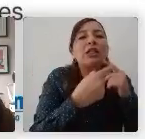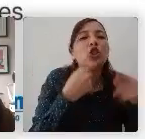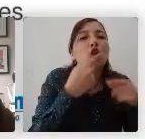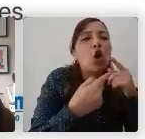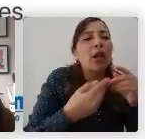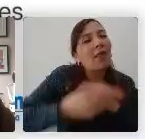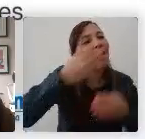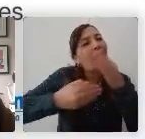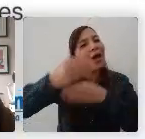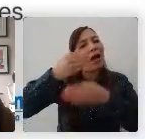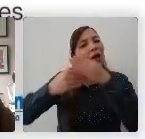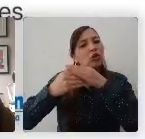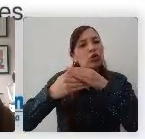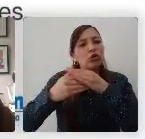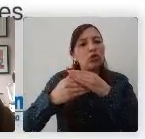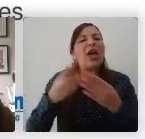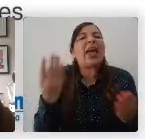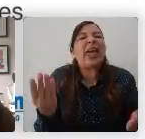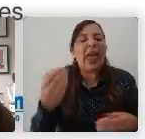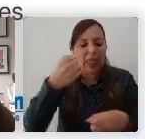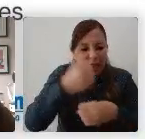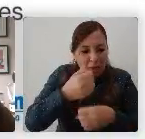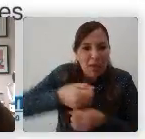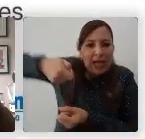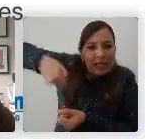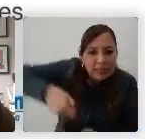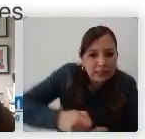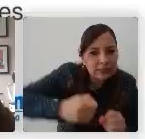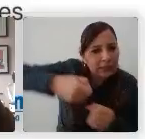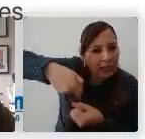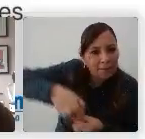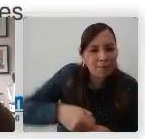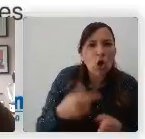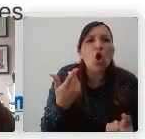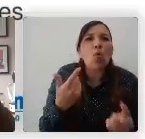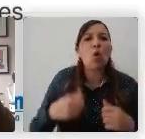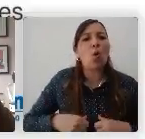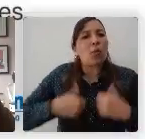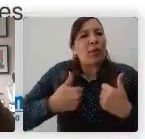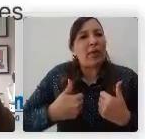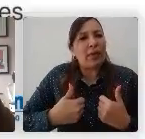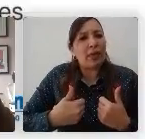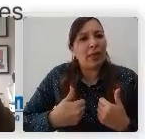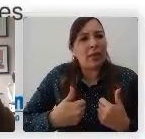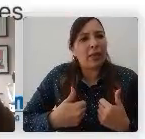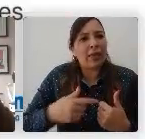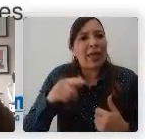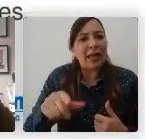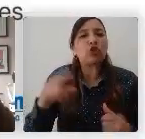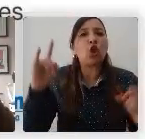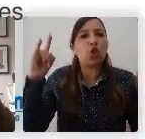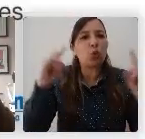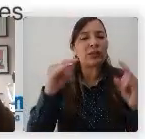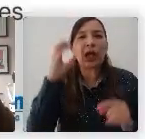las actividades que se realizan y cómo vive la gente en la localidad además se